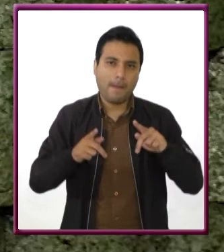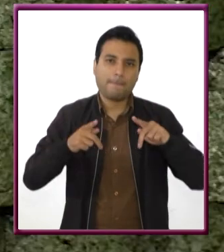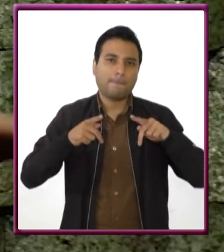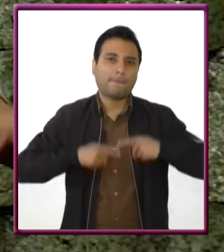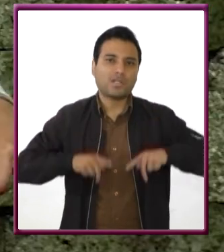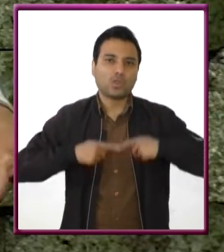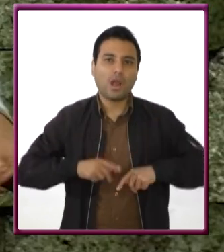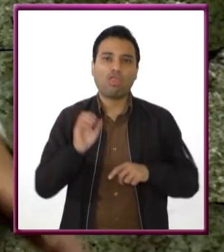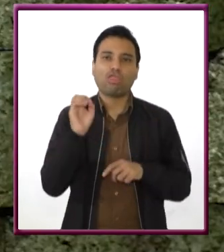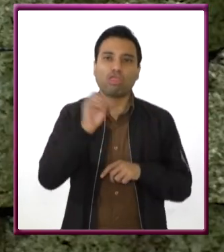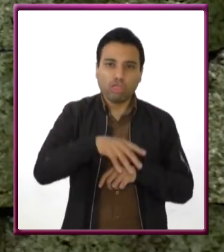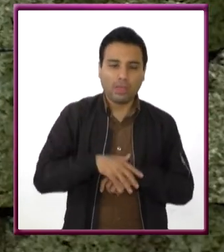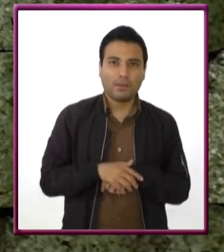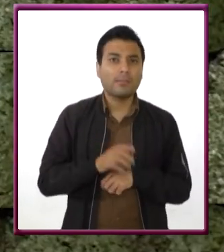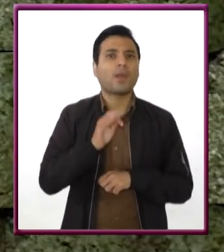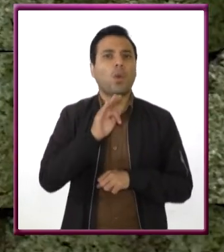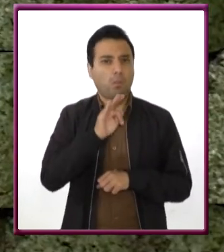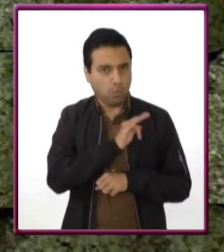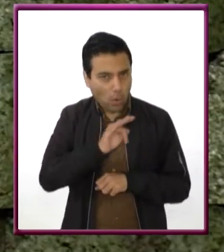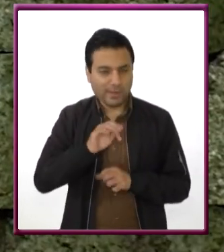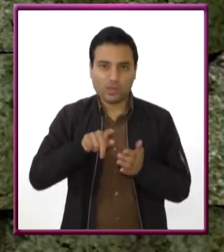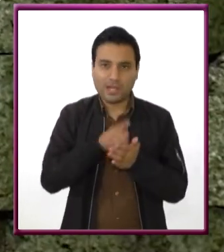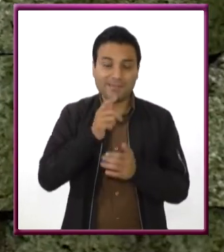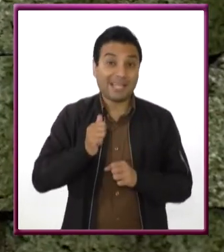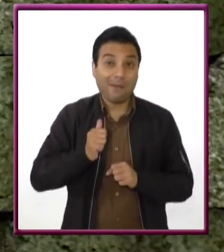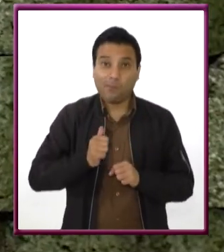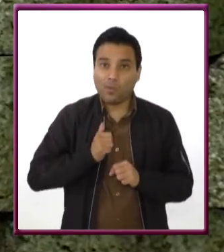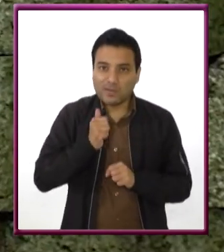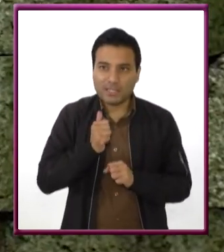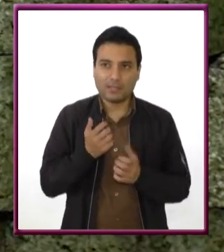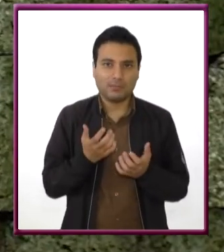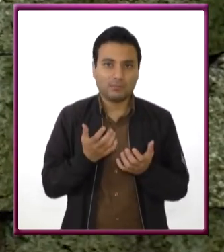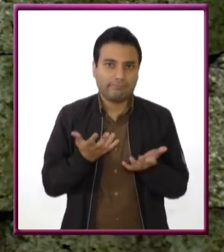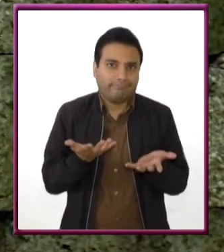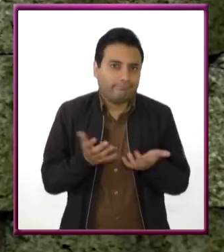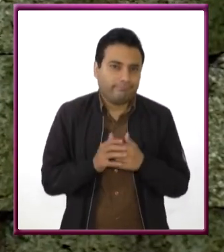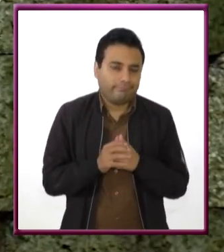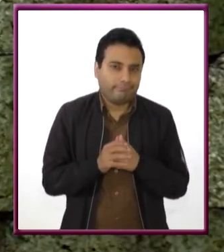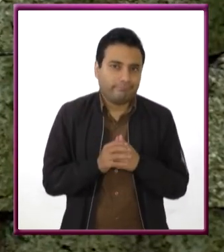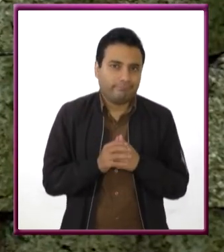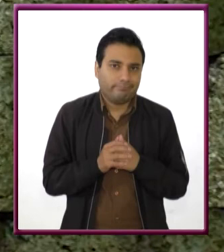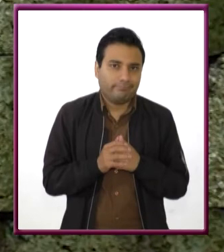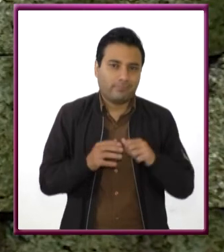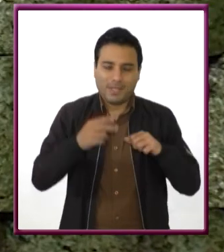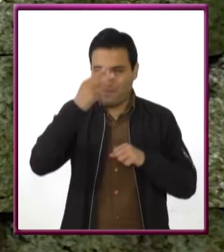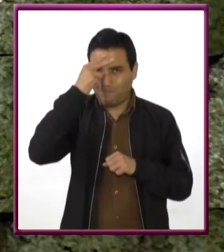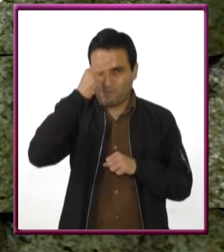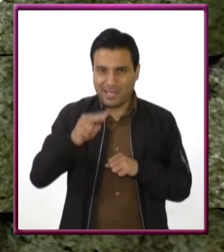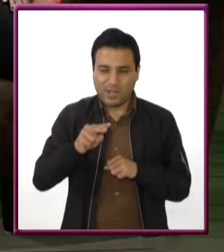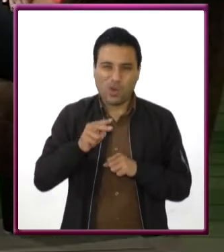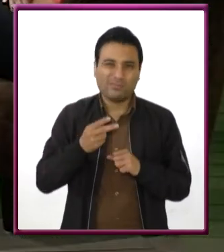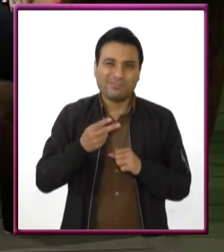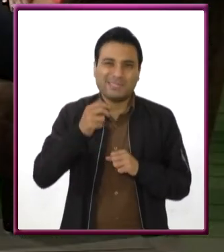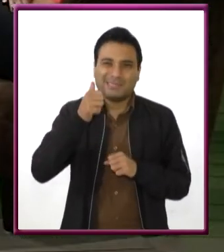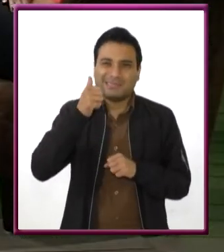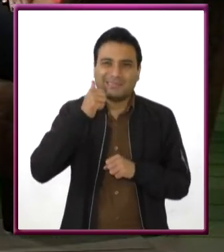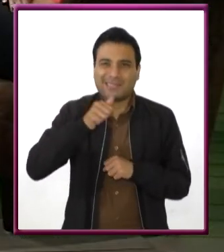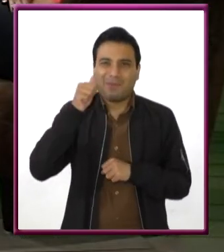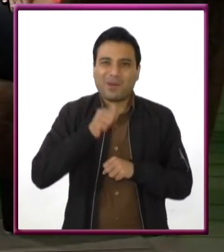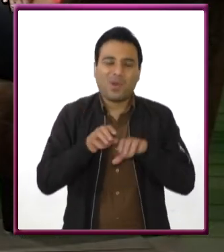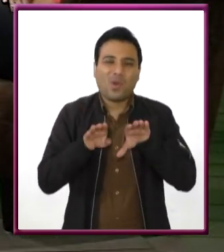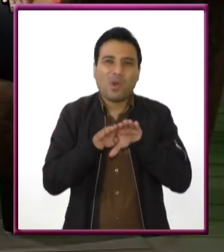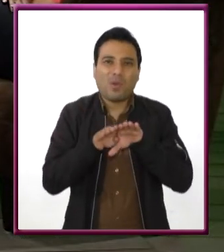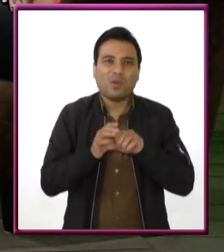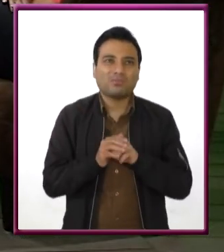desecha, pero que son susceptibles de ser reaprovechados. Y de Muy hecho, bien. toda la visión que tenemos en México en materia de gestión de